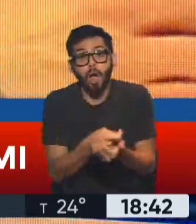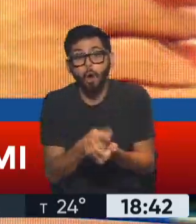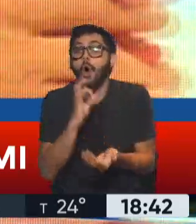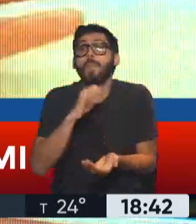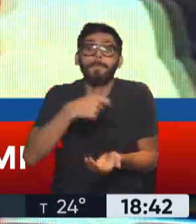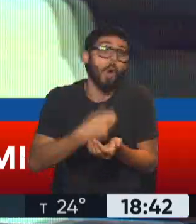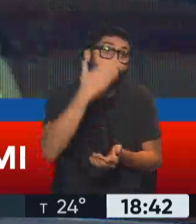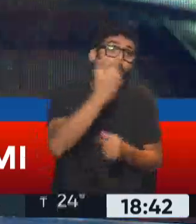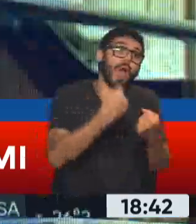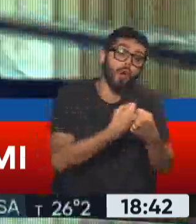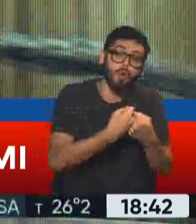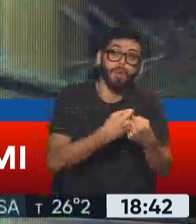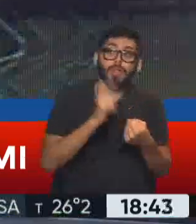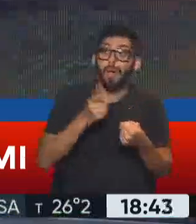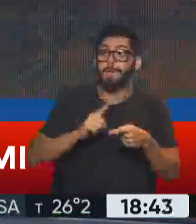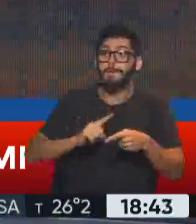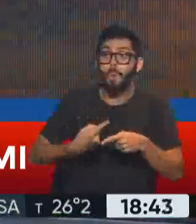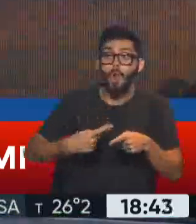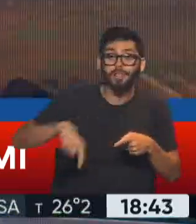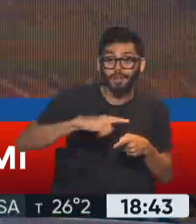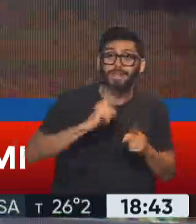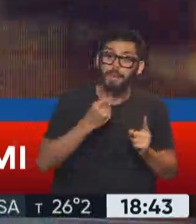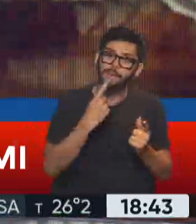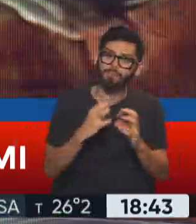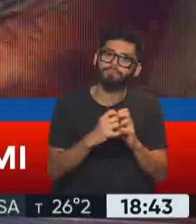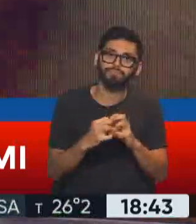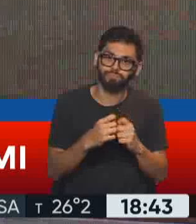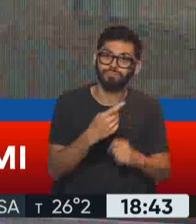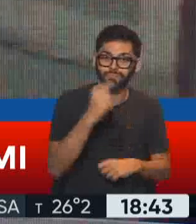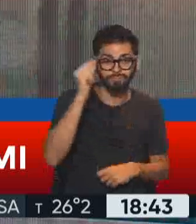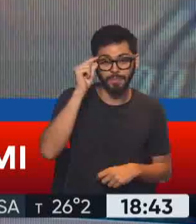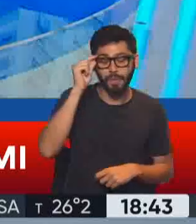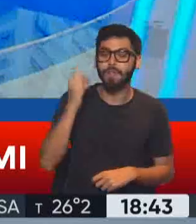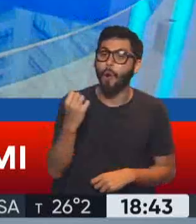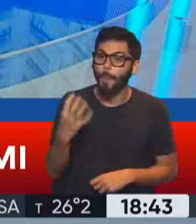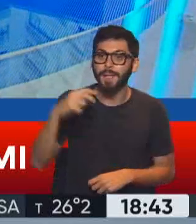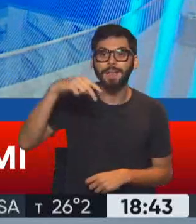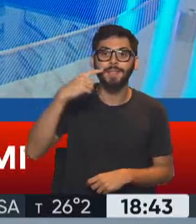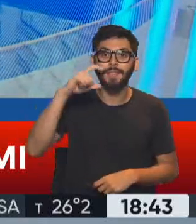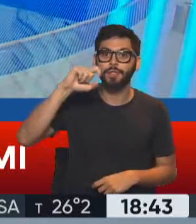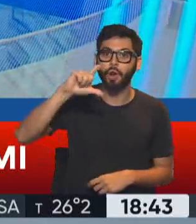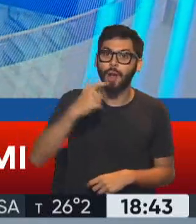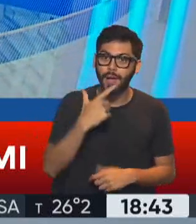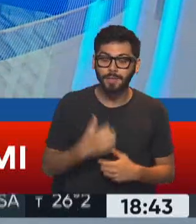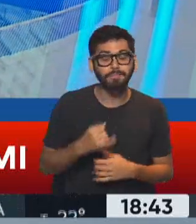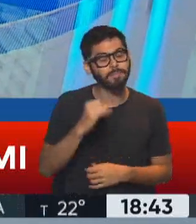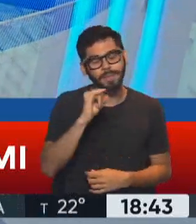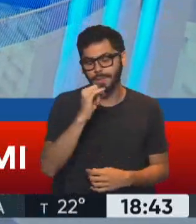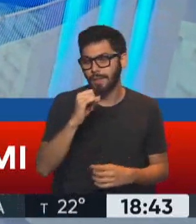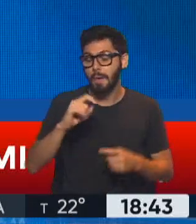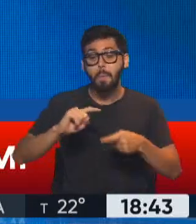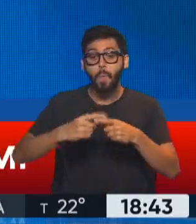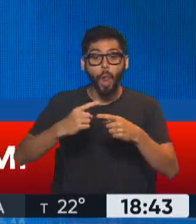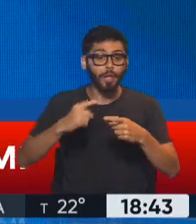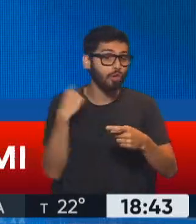acuerdo, sino desde el ámbito político también. Sí. Desde el arco político se está hablando de este arreglo, Nico. ¿Cómo va? Bien, casi que exclusivamente se está hablando del ámbito